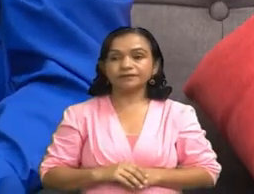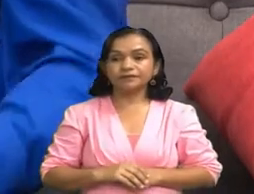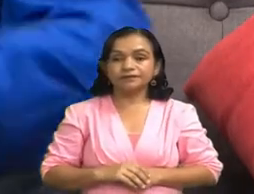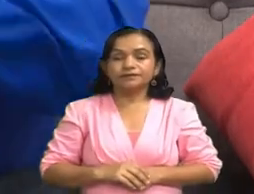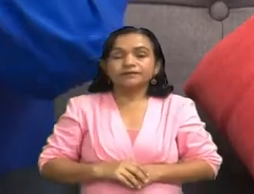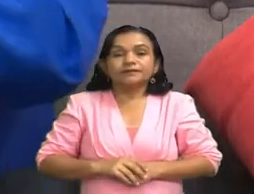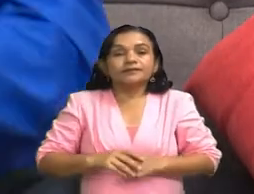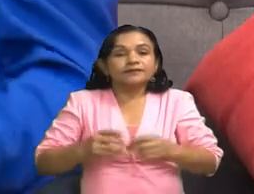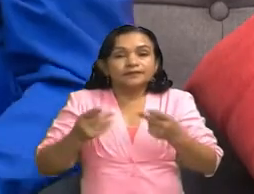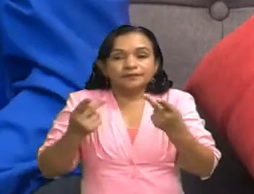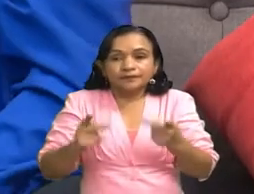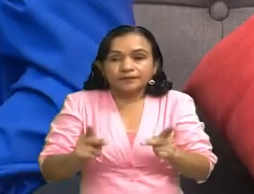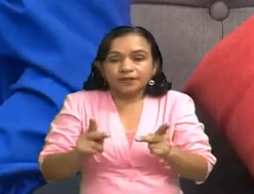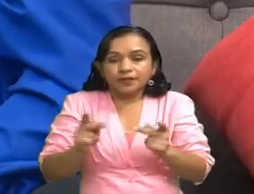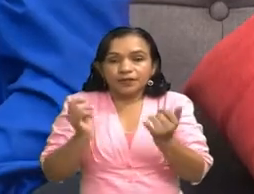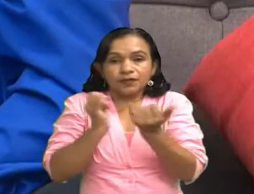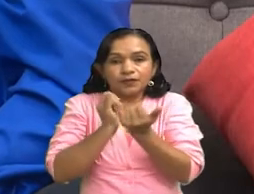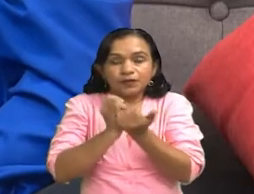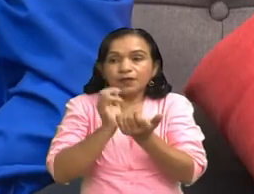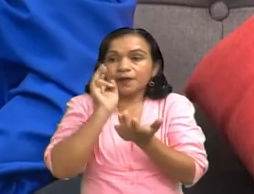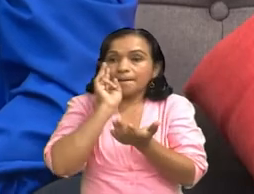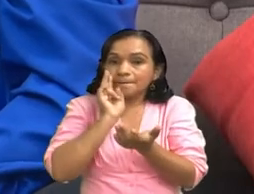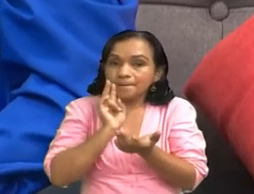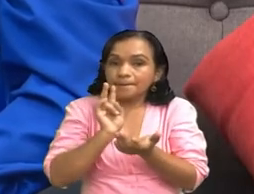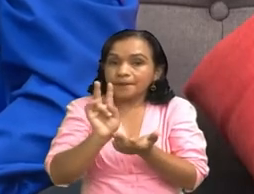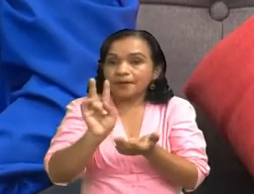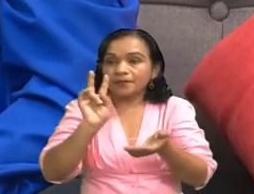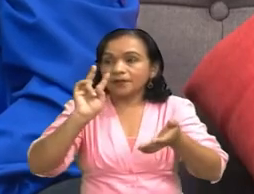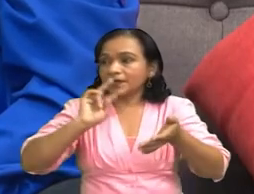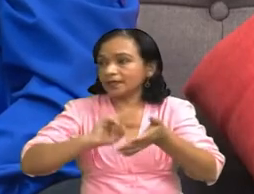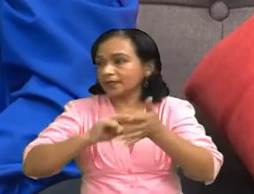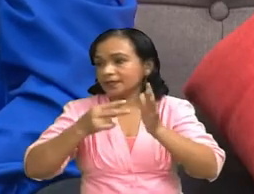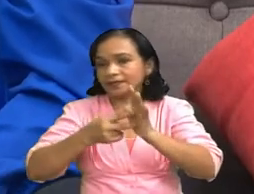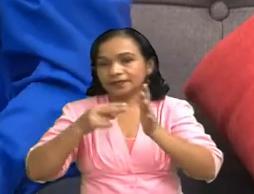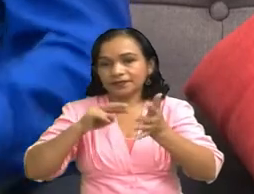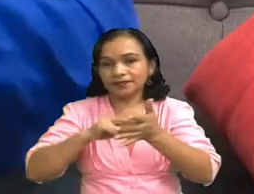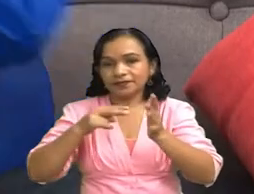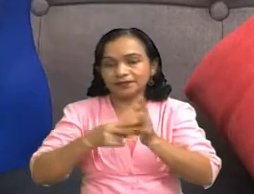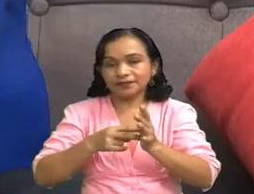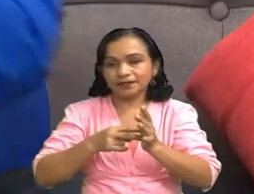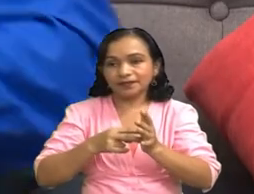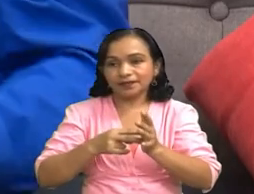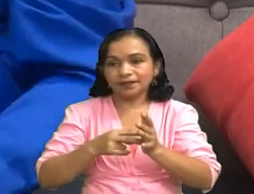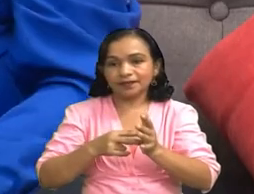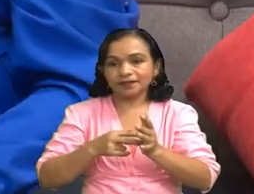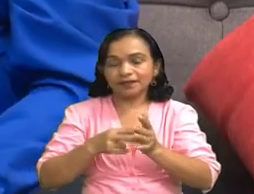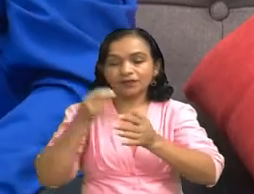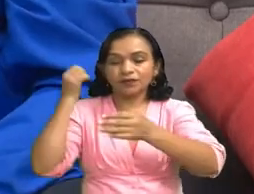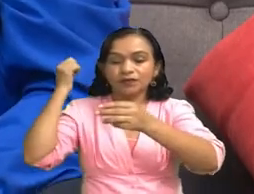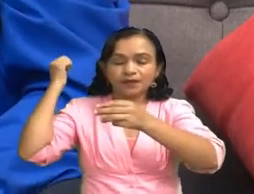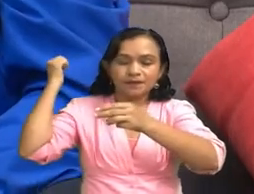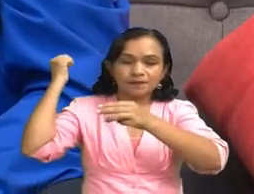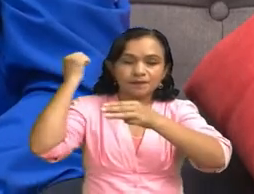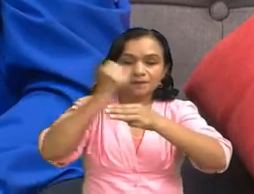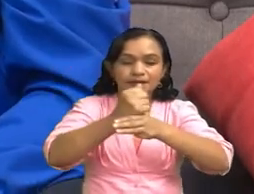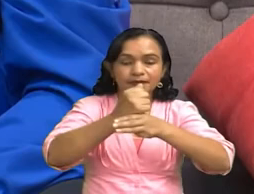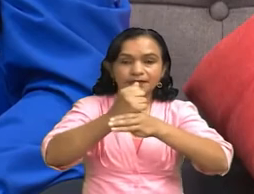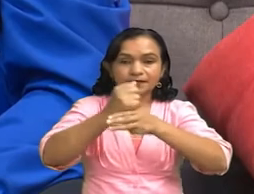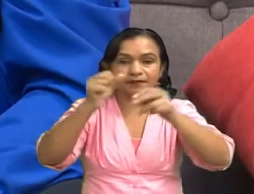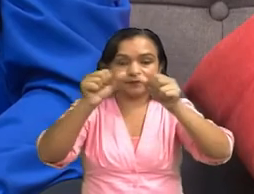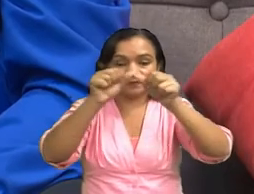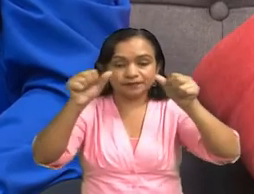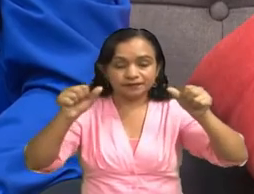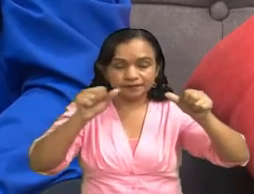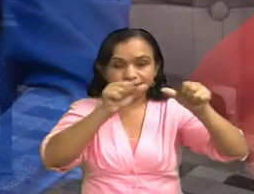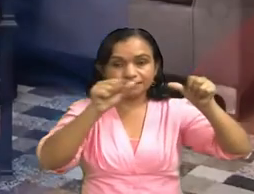Pero además vemos, ¿verdad?, lo que son, sí, sí, los rastros municipales. Eso es para el mercado